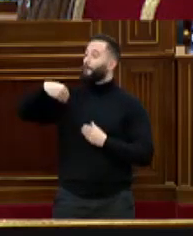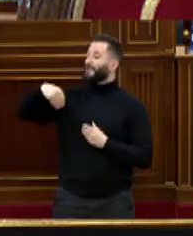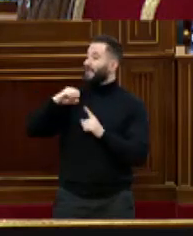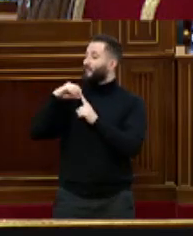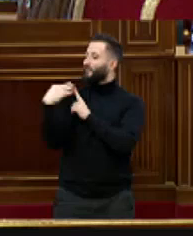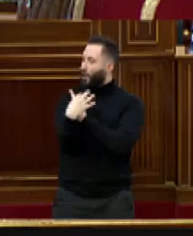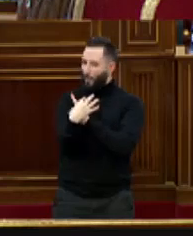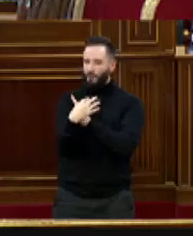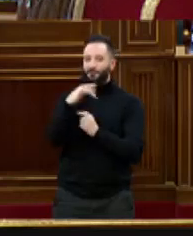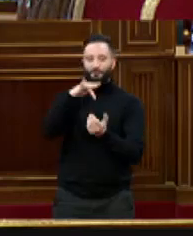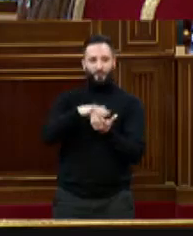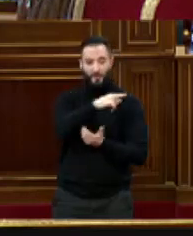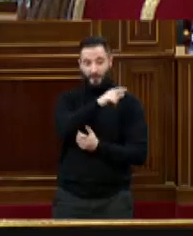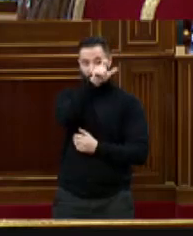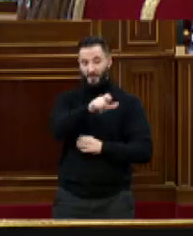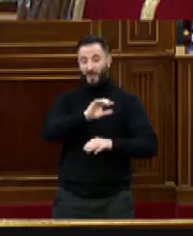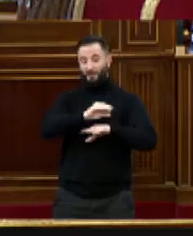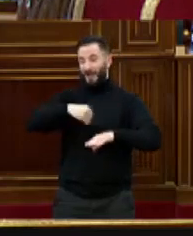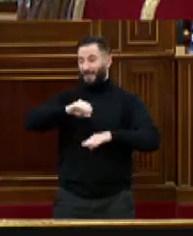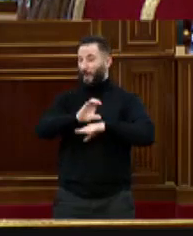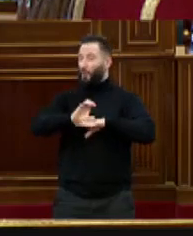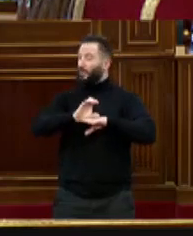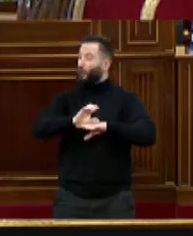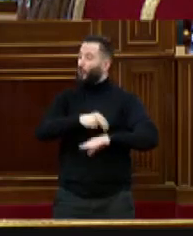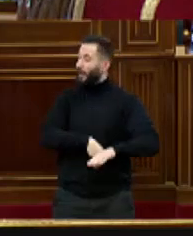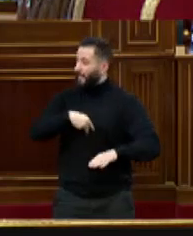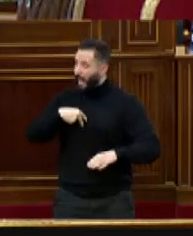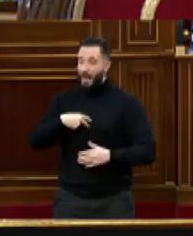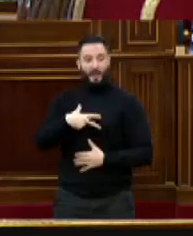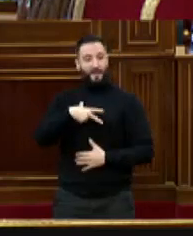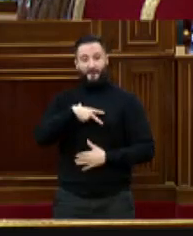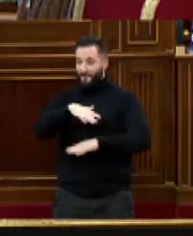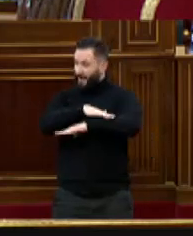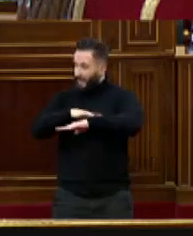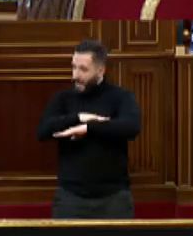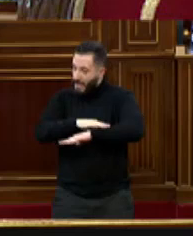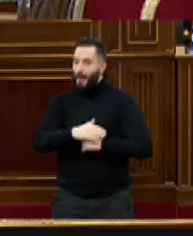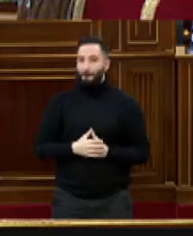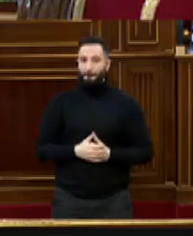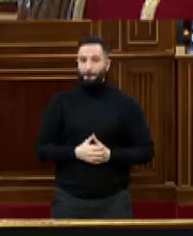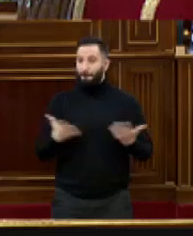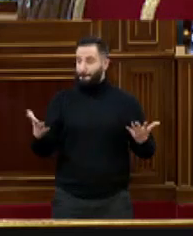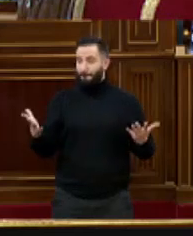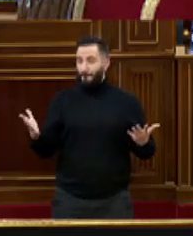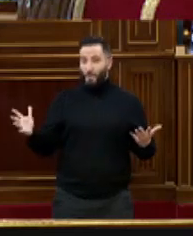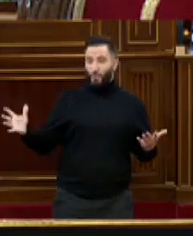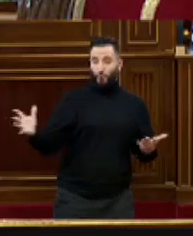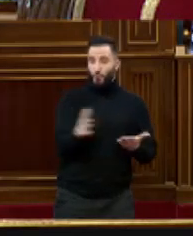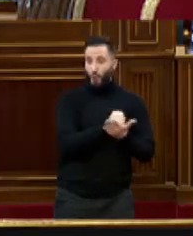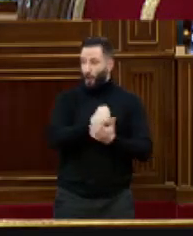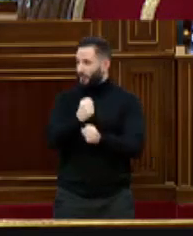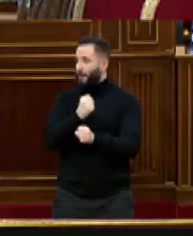lo veo desde aquí de justicia y discapacidad del Consejo general a la fiscalía Bueno a todos los operadores